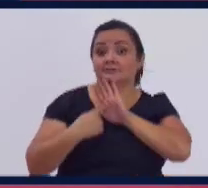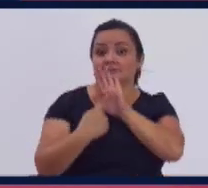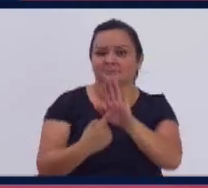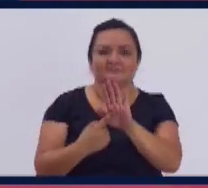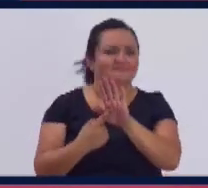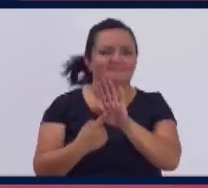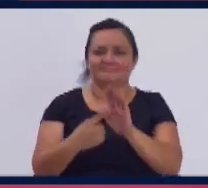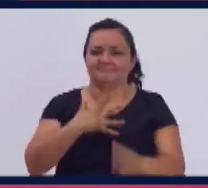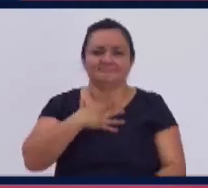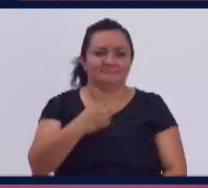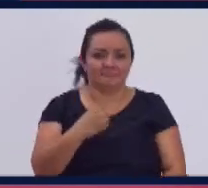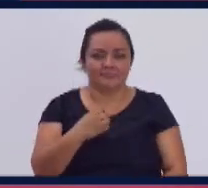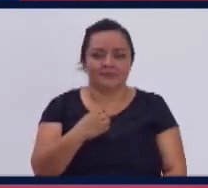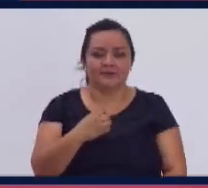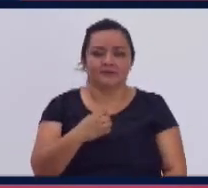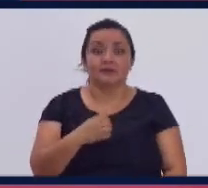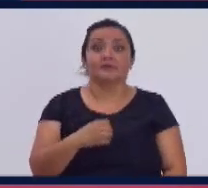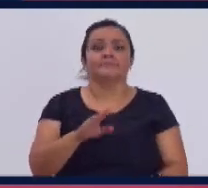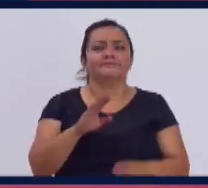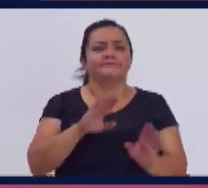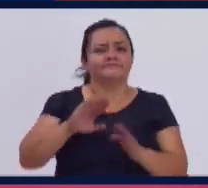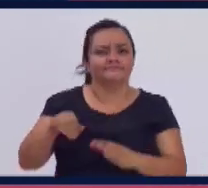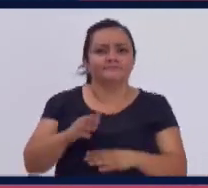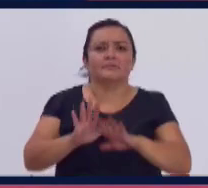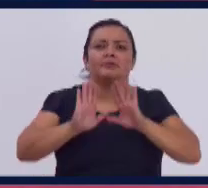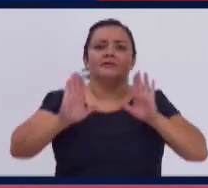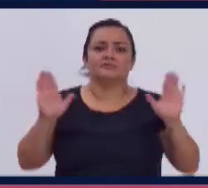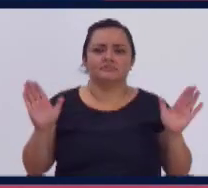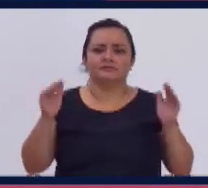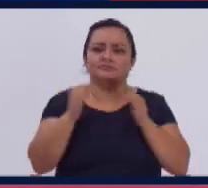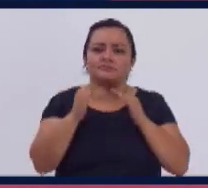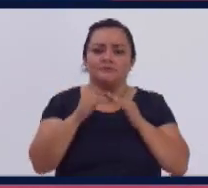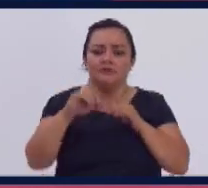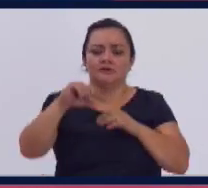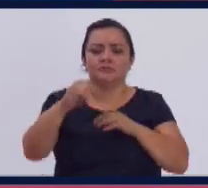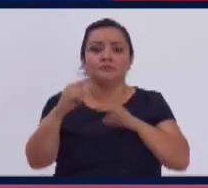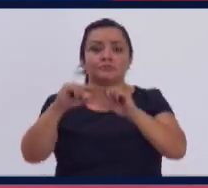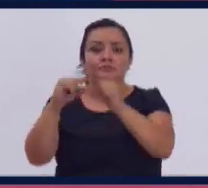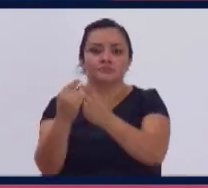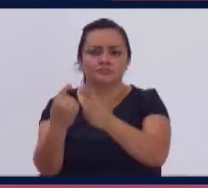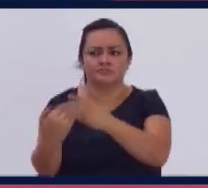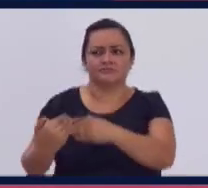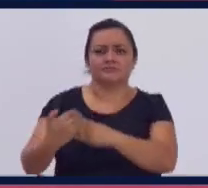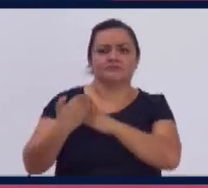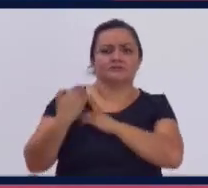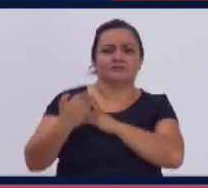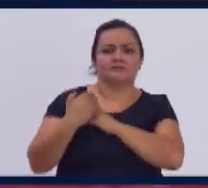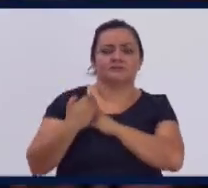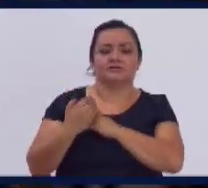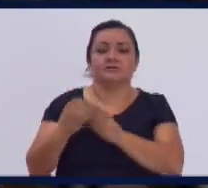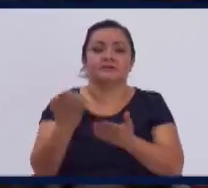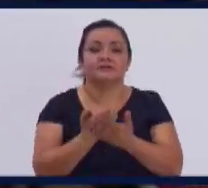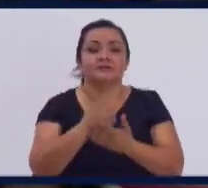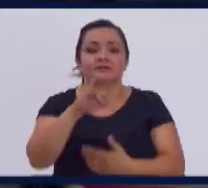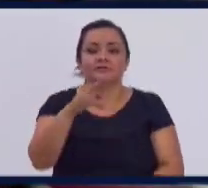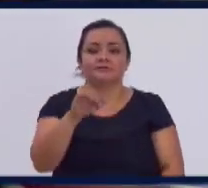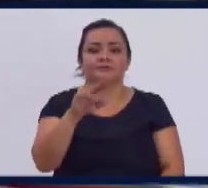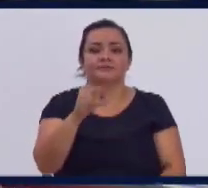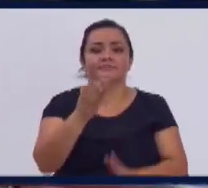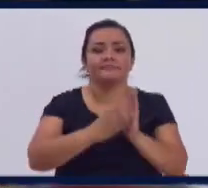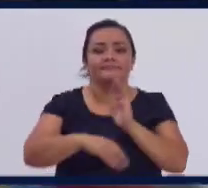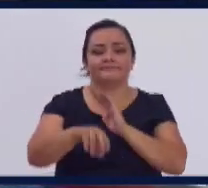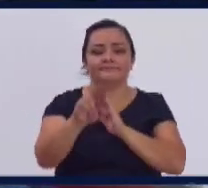representan no nos gusta. Jesús fue víctima de un complot. En el Evangelio de Juan capítulo 12, si me